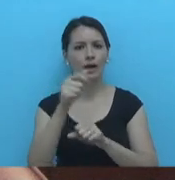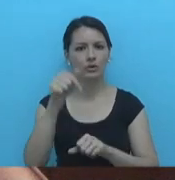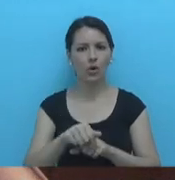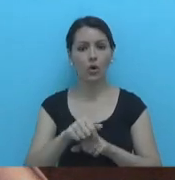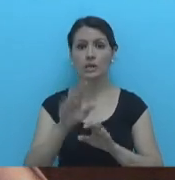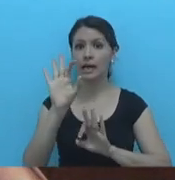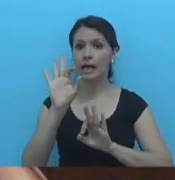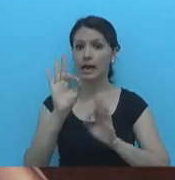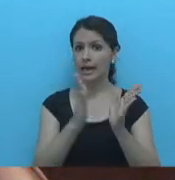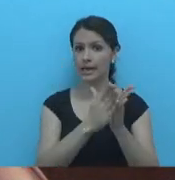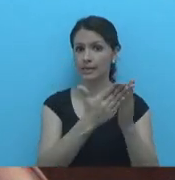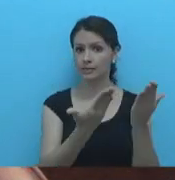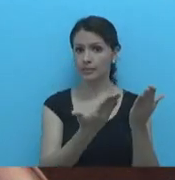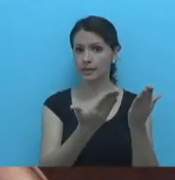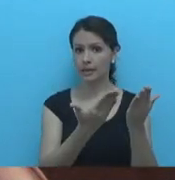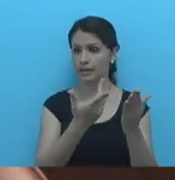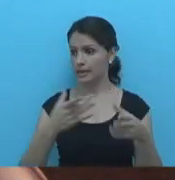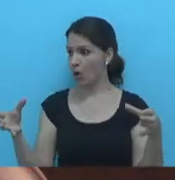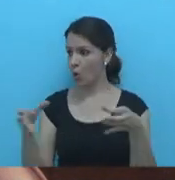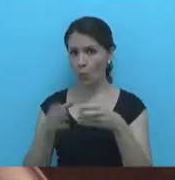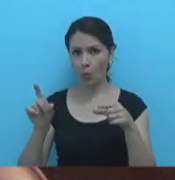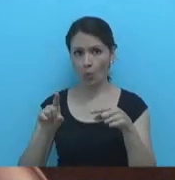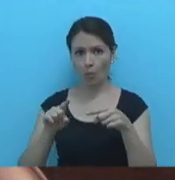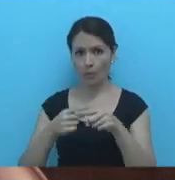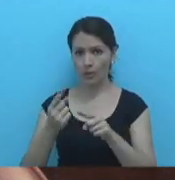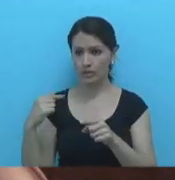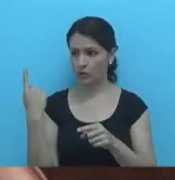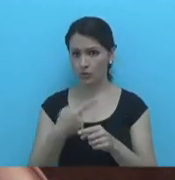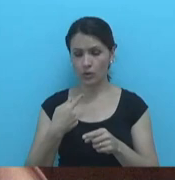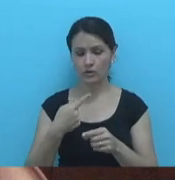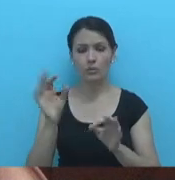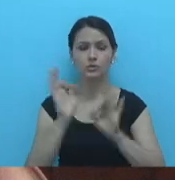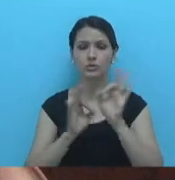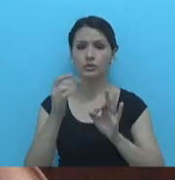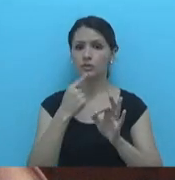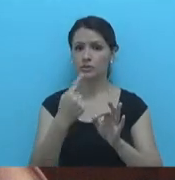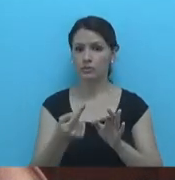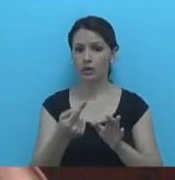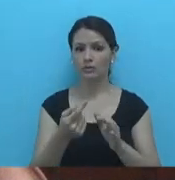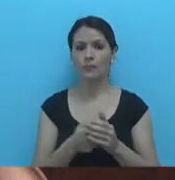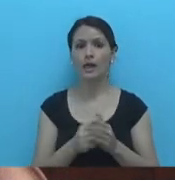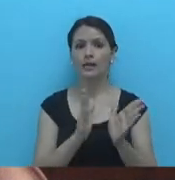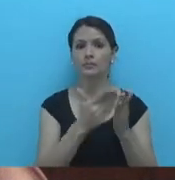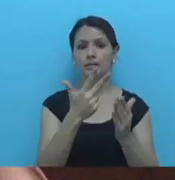un expediente de nuestro bloque del diputado Giustiniani, un proyecto de resolución, el expediente